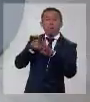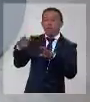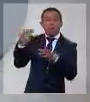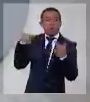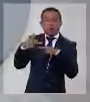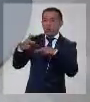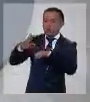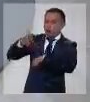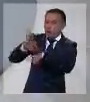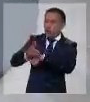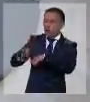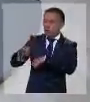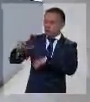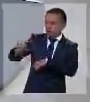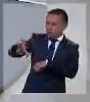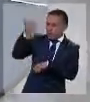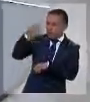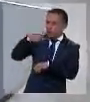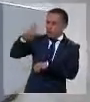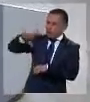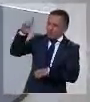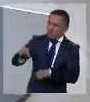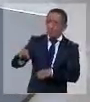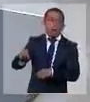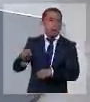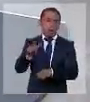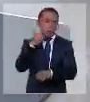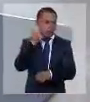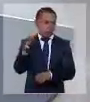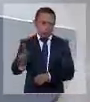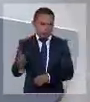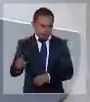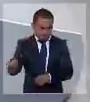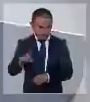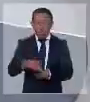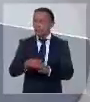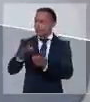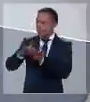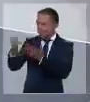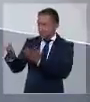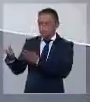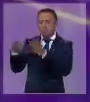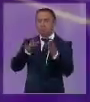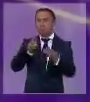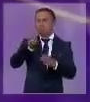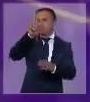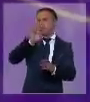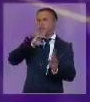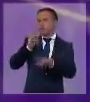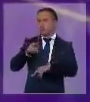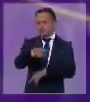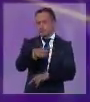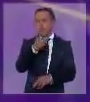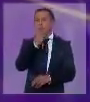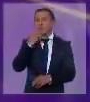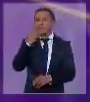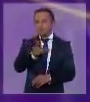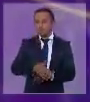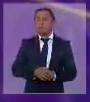candidato. Tenemos una réplica del candidato Mir. Candidato, por favor. En español, y para ser muy, muy